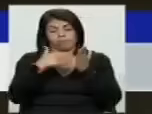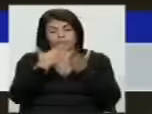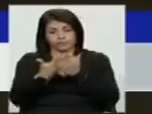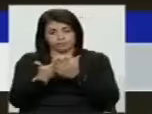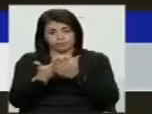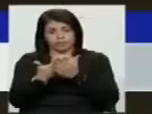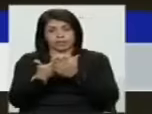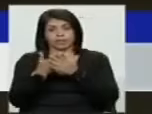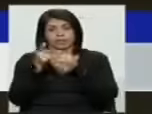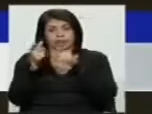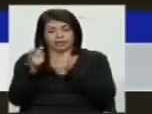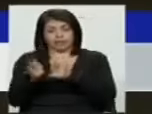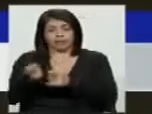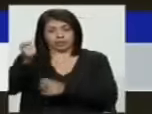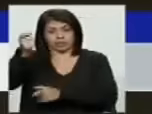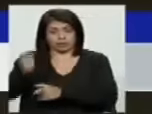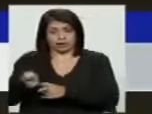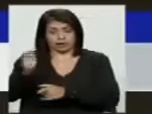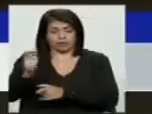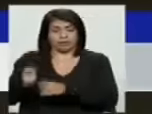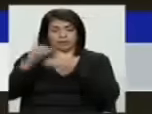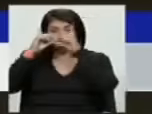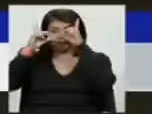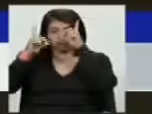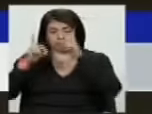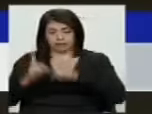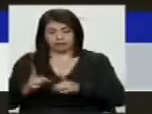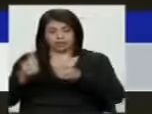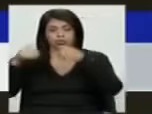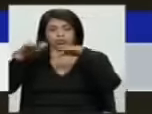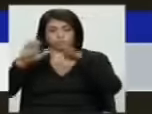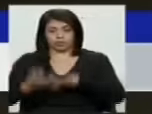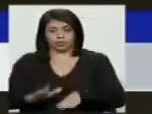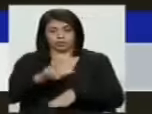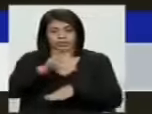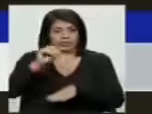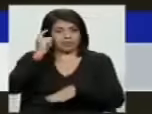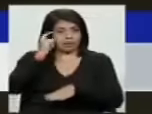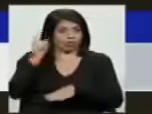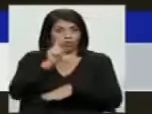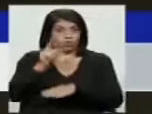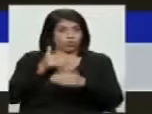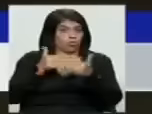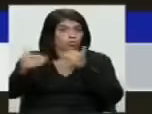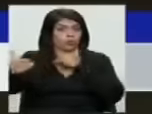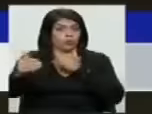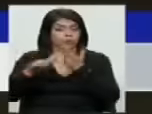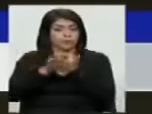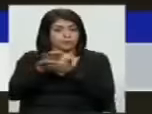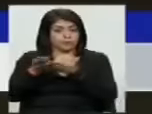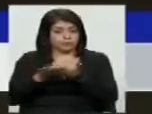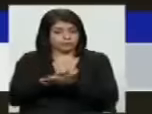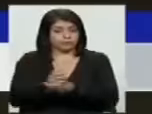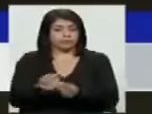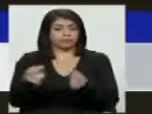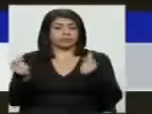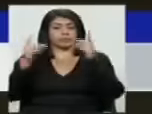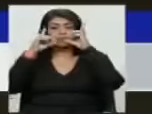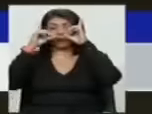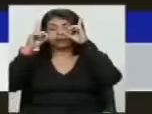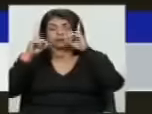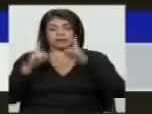hasta tanto el tribunal decida, que la suspensión no es por 30 días, sino hasta tanto el tribunal